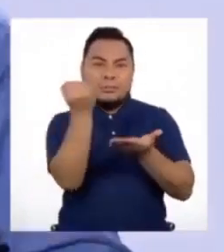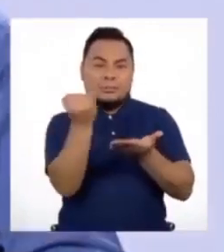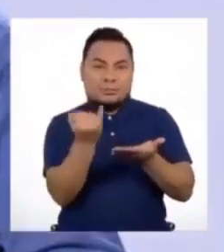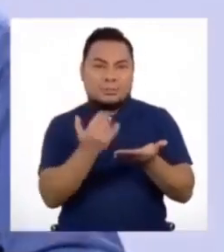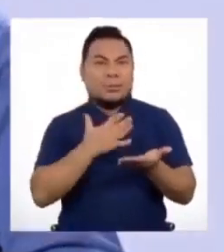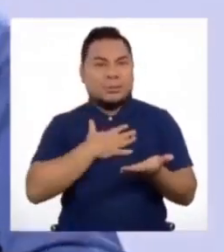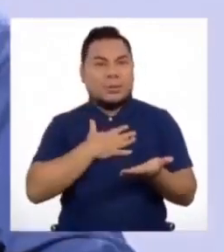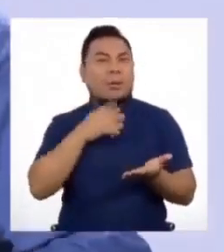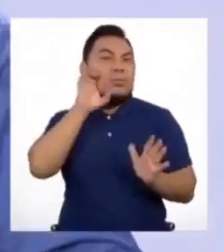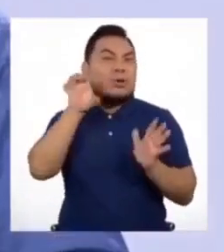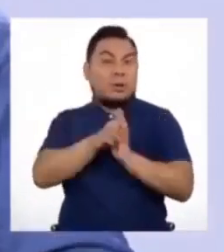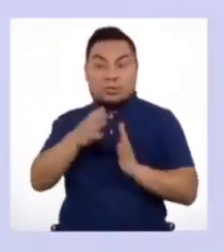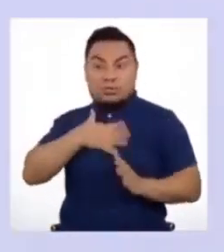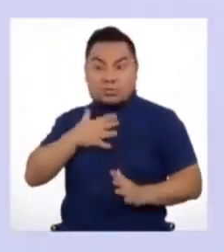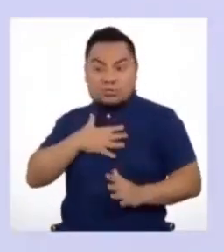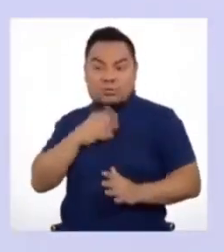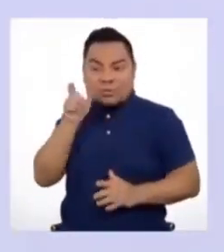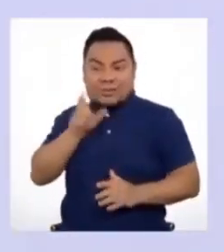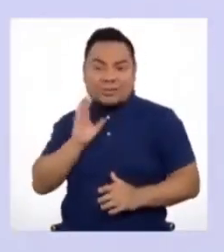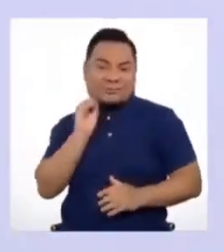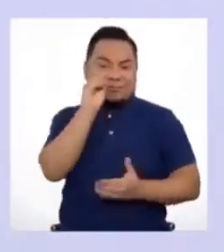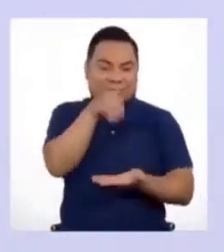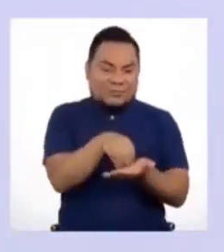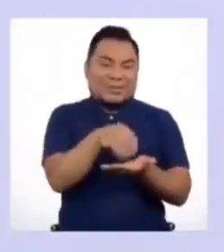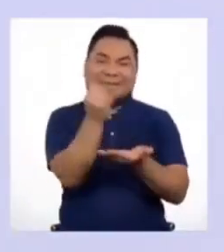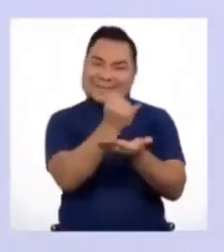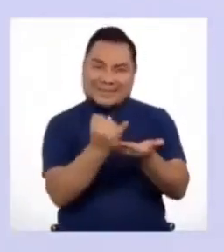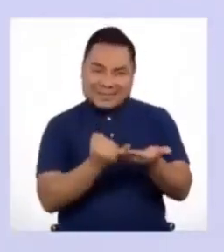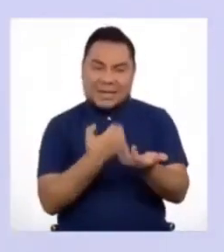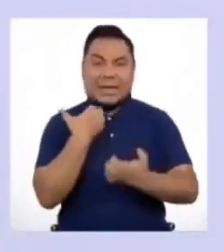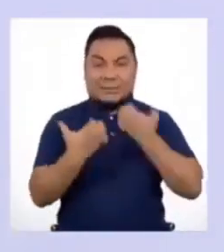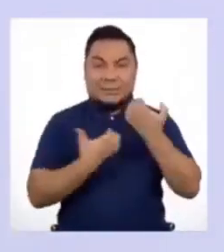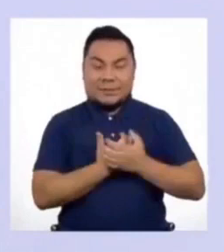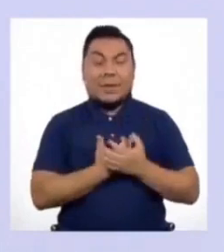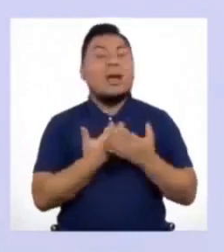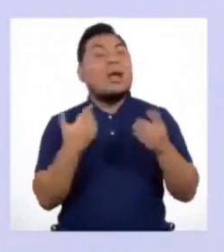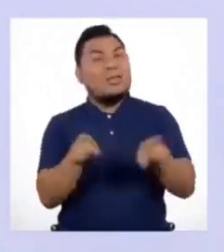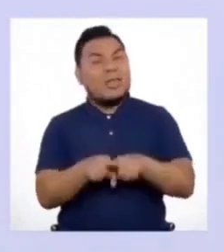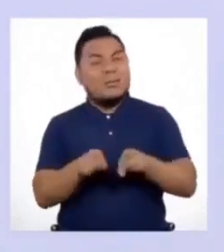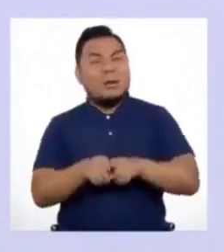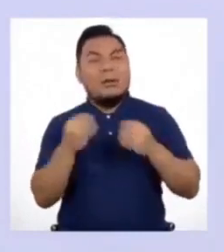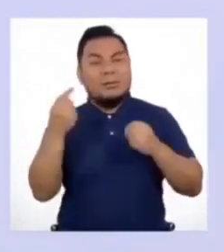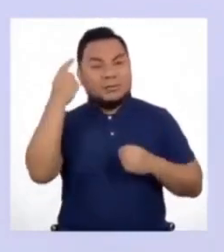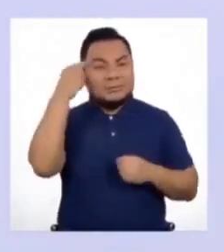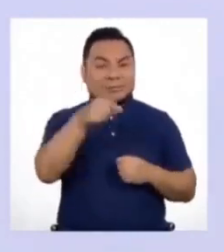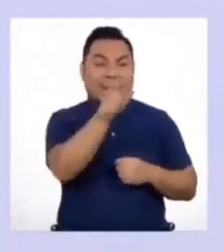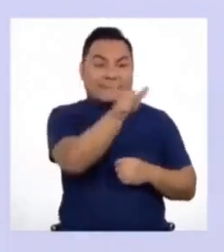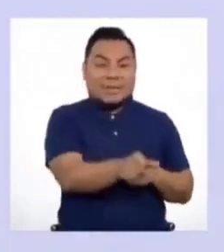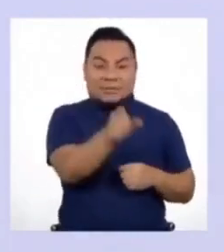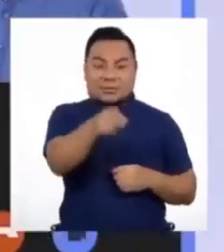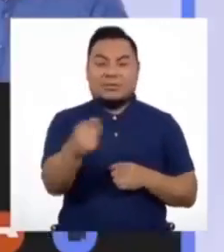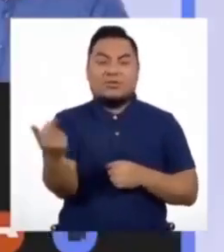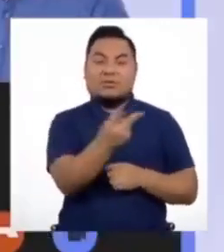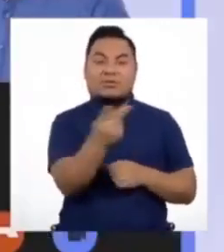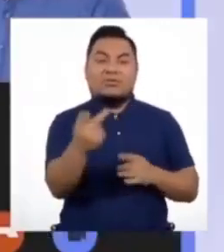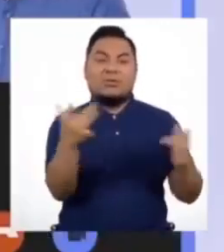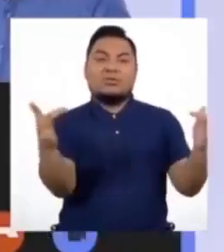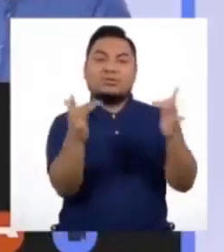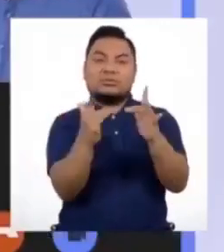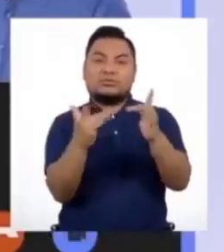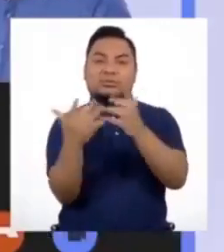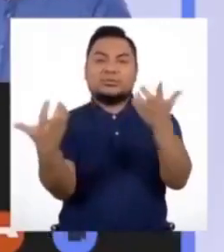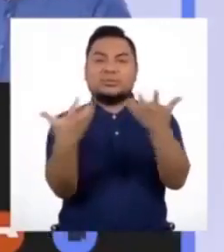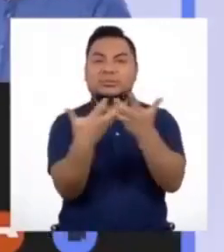nosotros fuéramos los personajes. También me imagino que es importante pensar en la interacción de nuestros personajes, es decir, cómo se